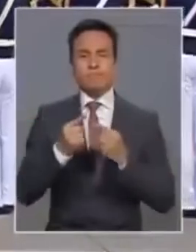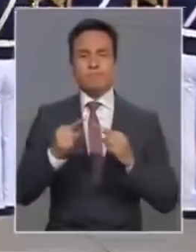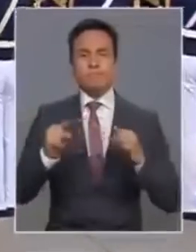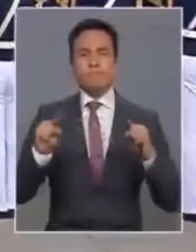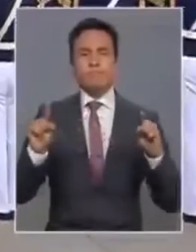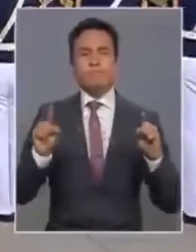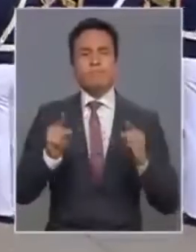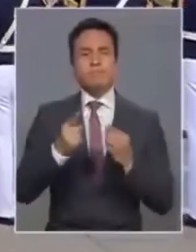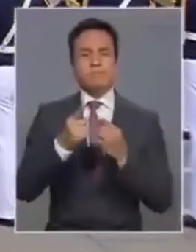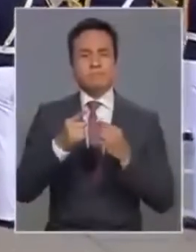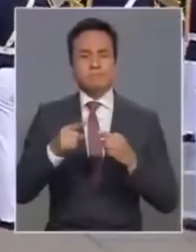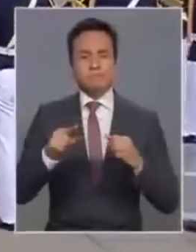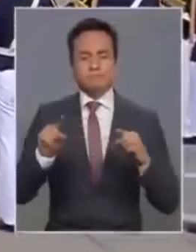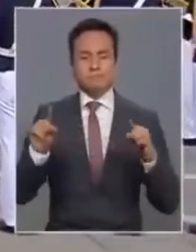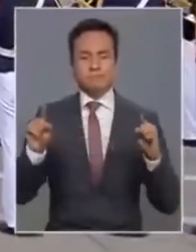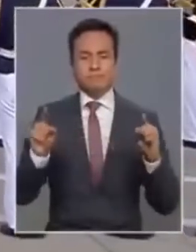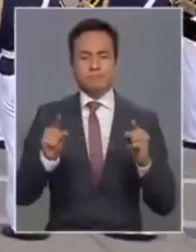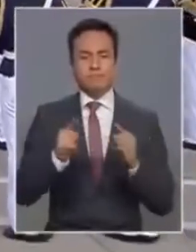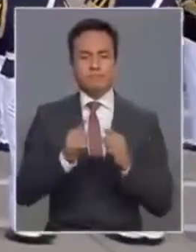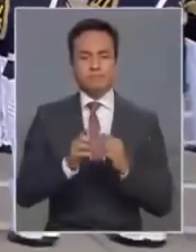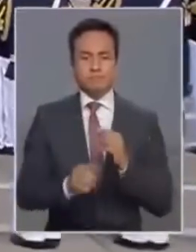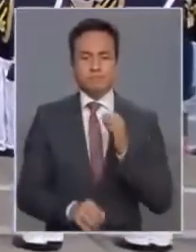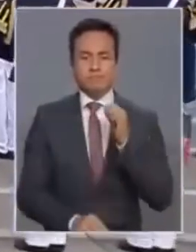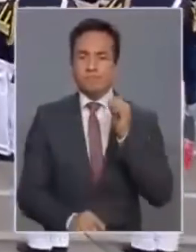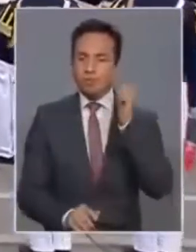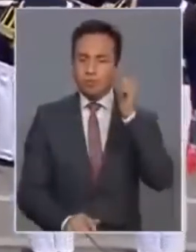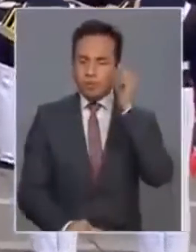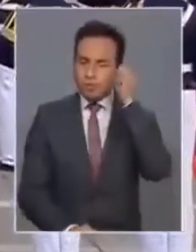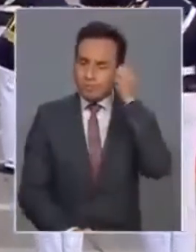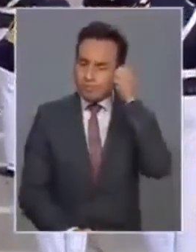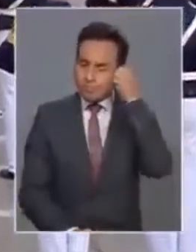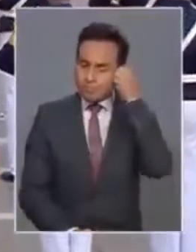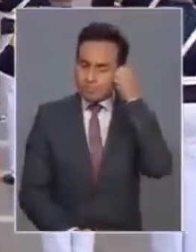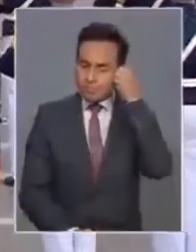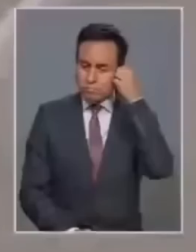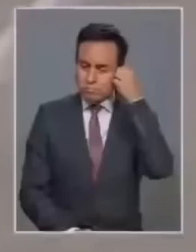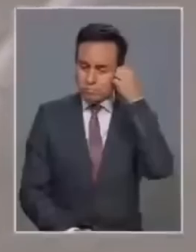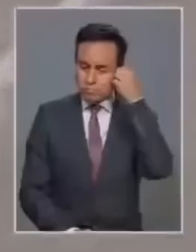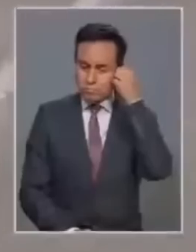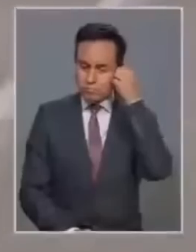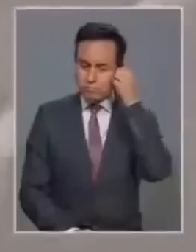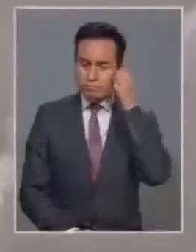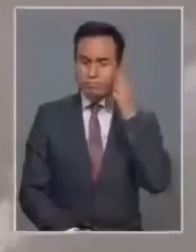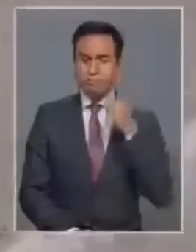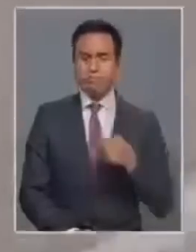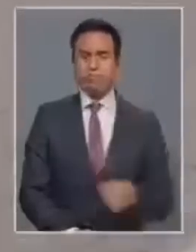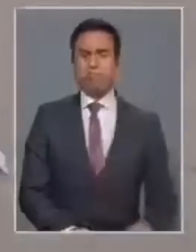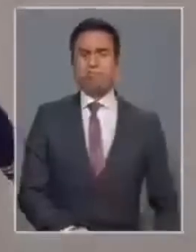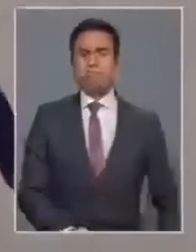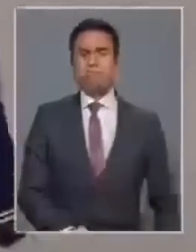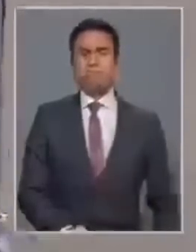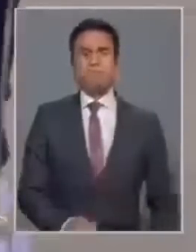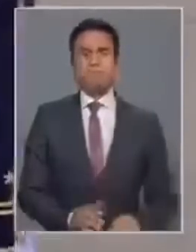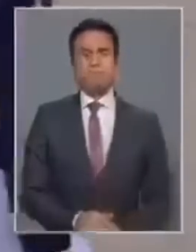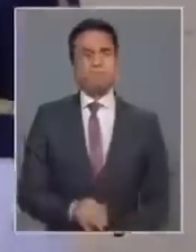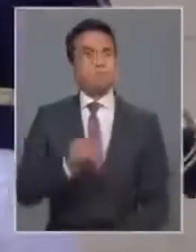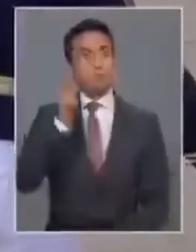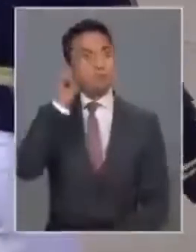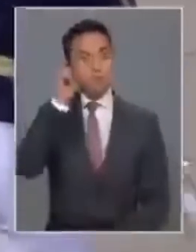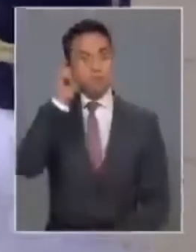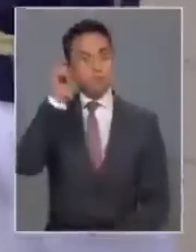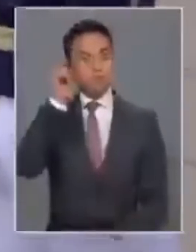Quienes se forman en sus filas poseen una acendrada vocación de servicio a través de un proyecto educativo reconocido a nivel